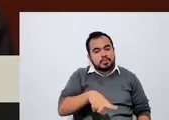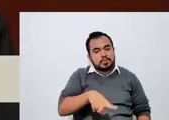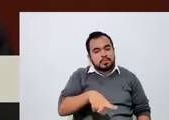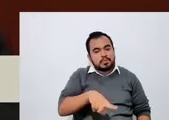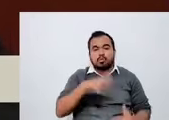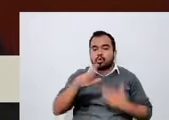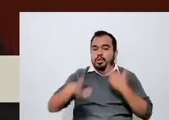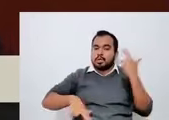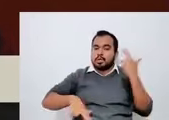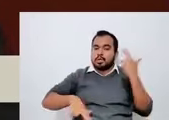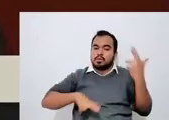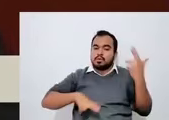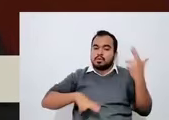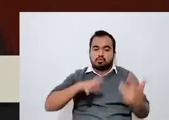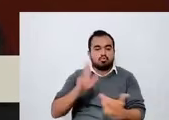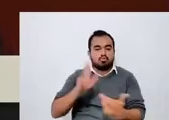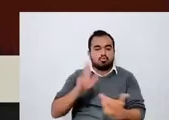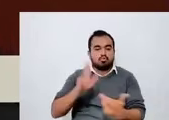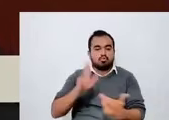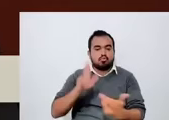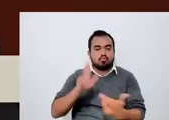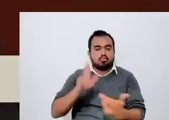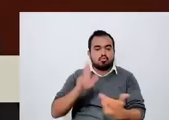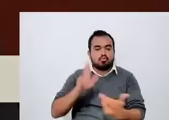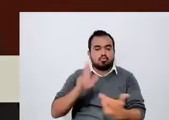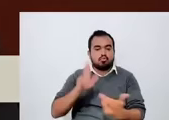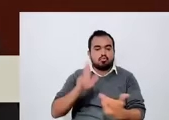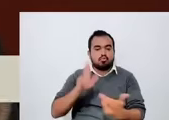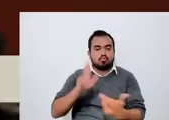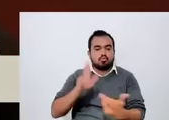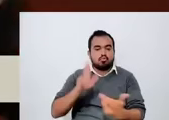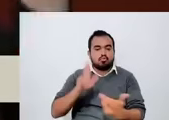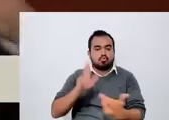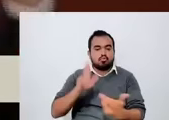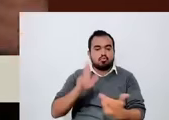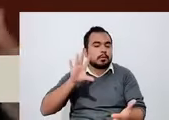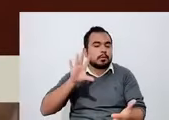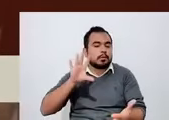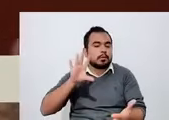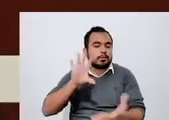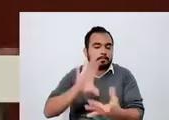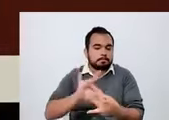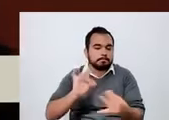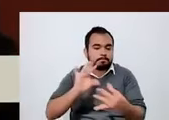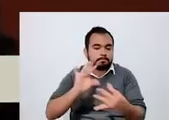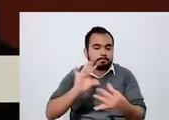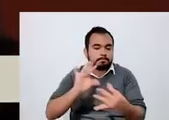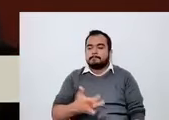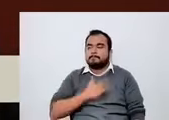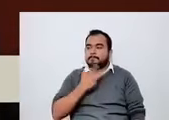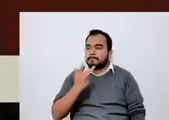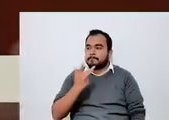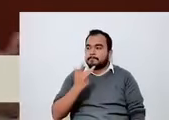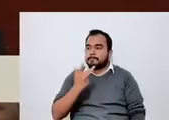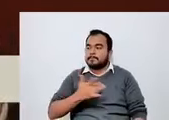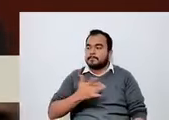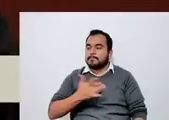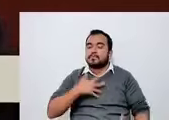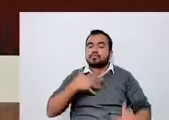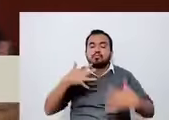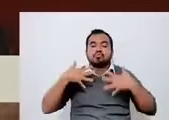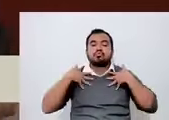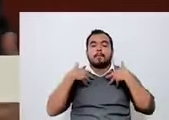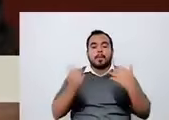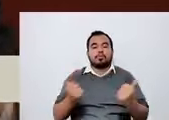¿hay que dar religión en la escuela? Bueno, historia de la religión y comprensión del fenómeno religioso, yo creo que sí, porque las